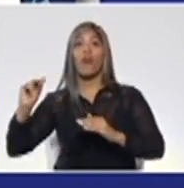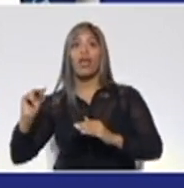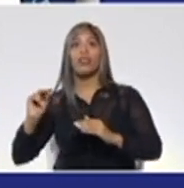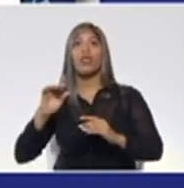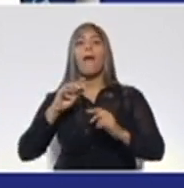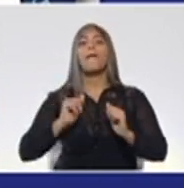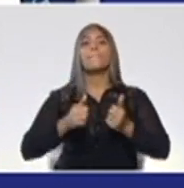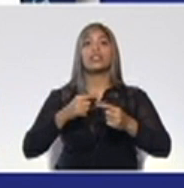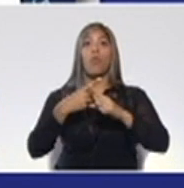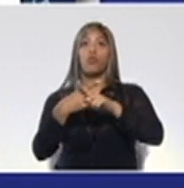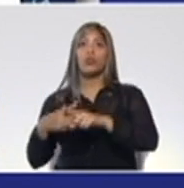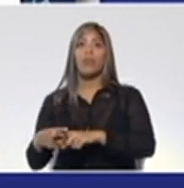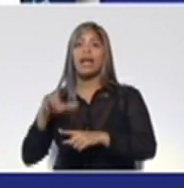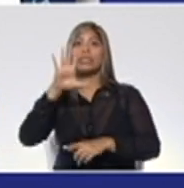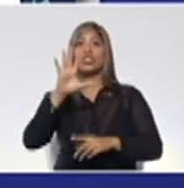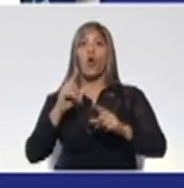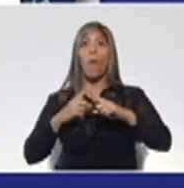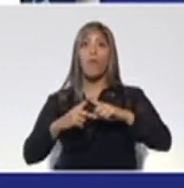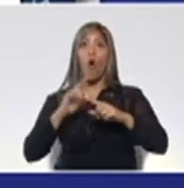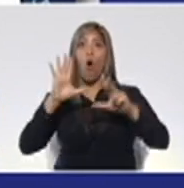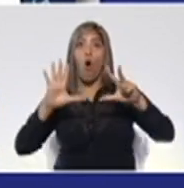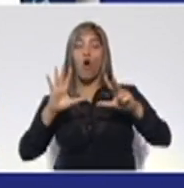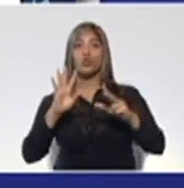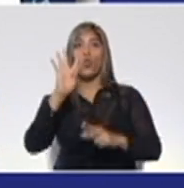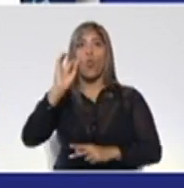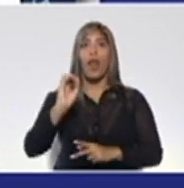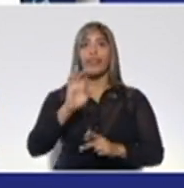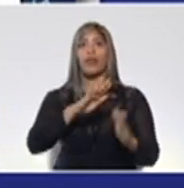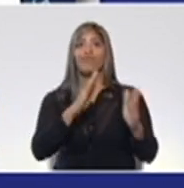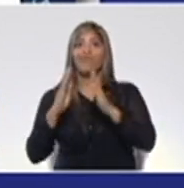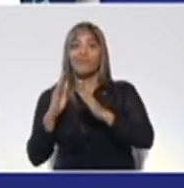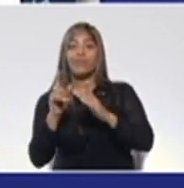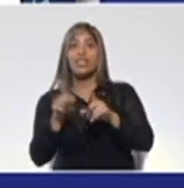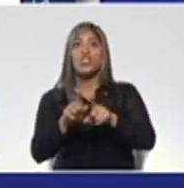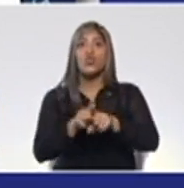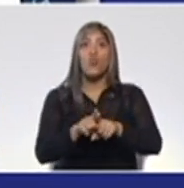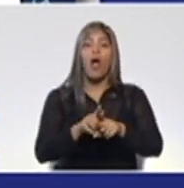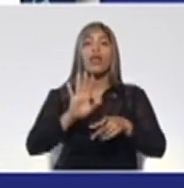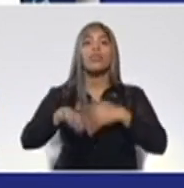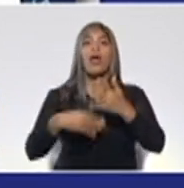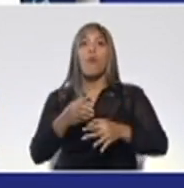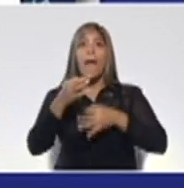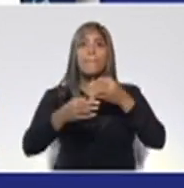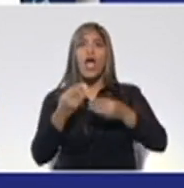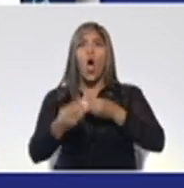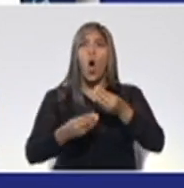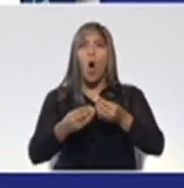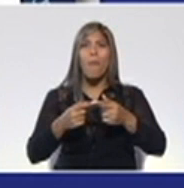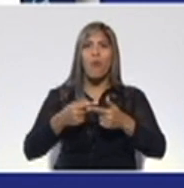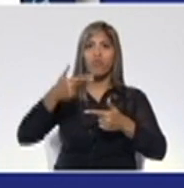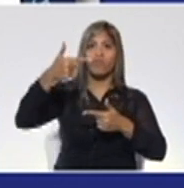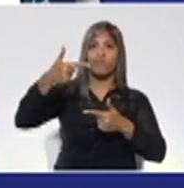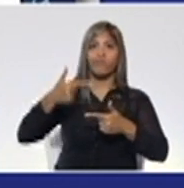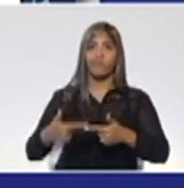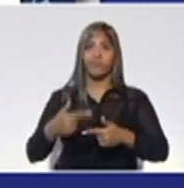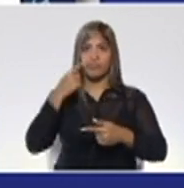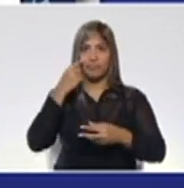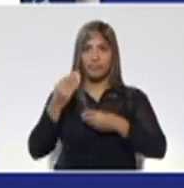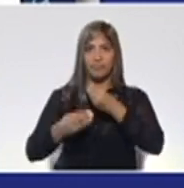40. La parte subradical queda igual. Luego expresamos este radical en forma de exponente